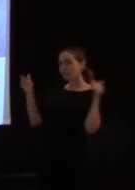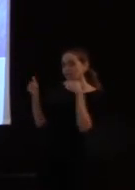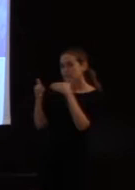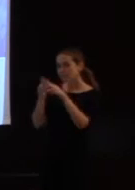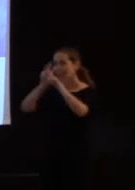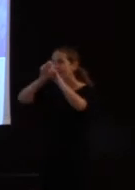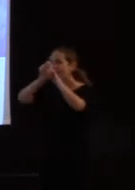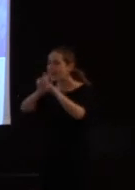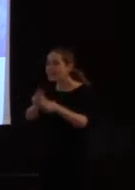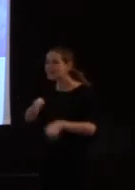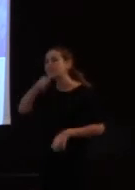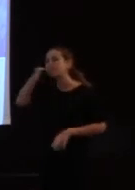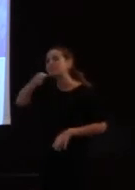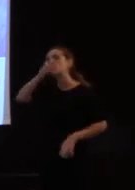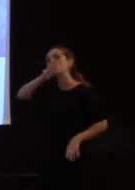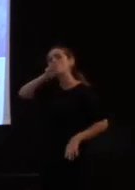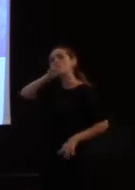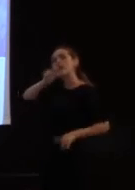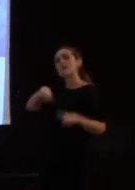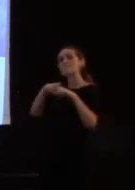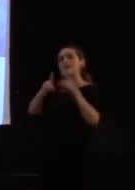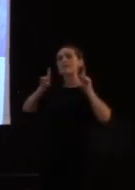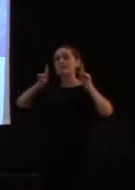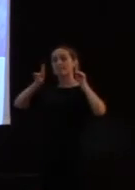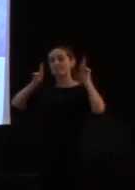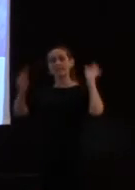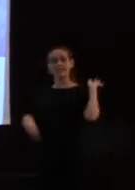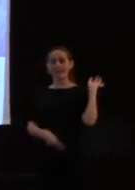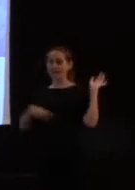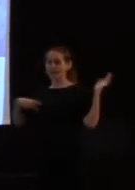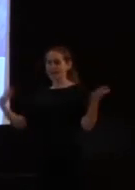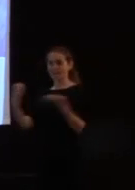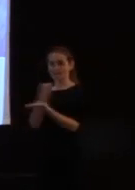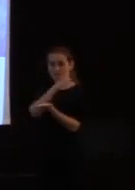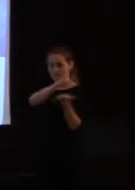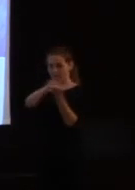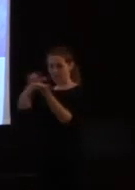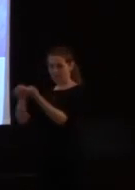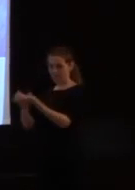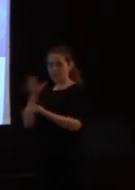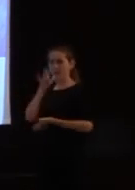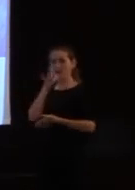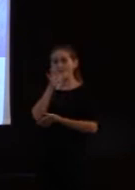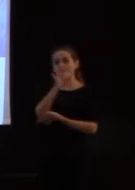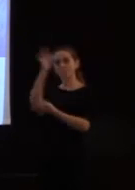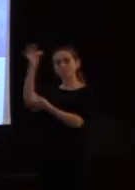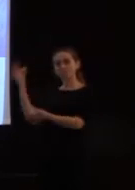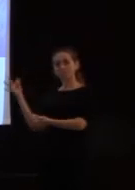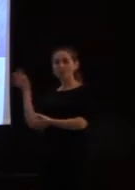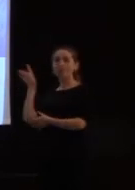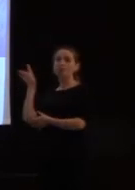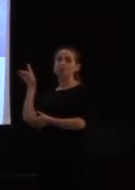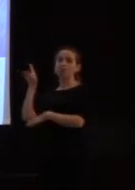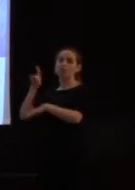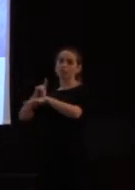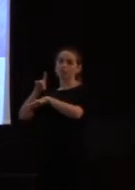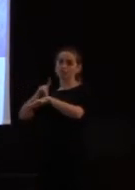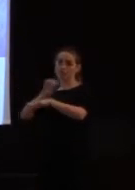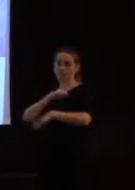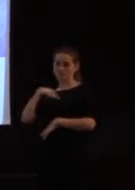oral y la didáctica en general de las lenguas. Vamos a dar paso a la doctora Montserrat Vilar Santa Susana.